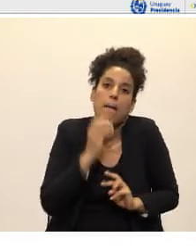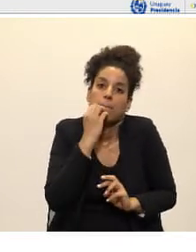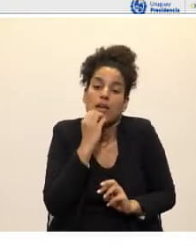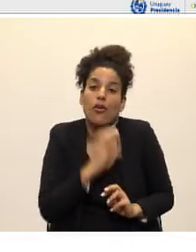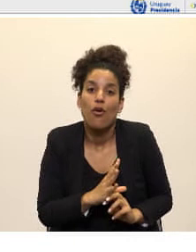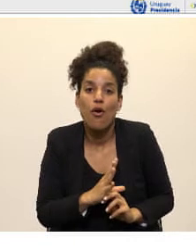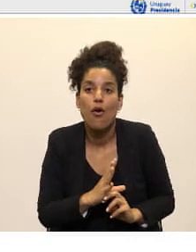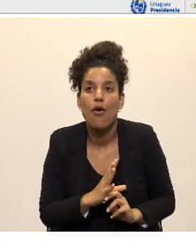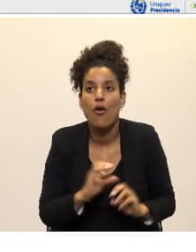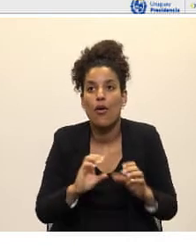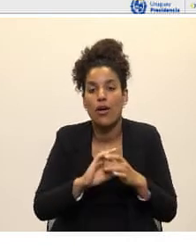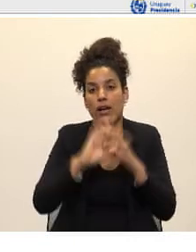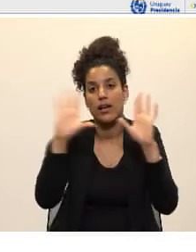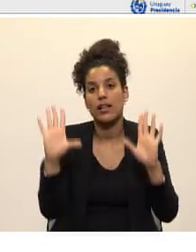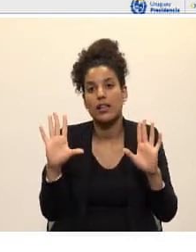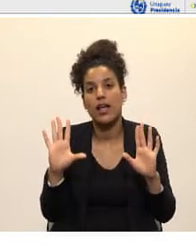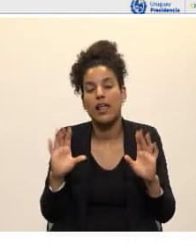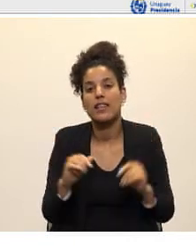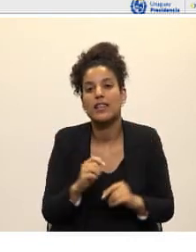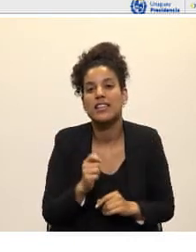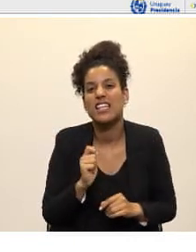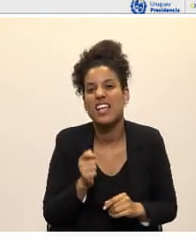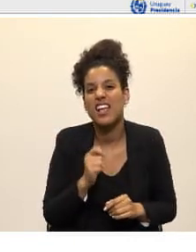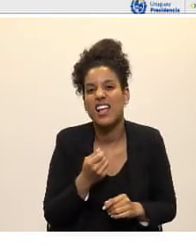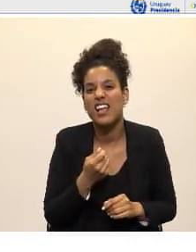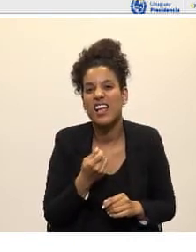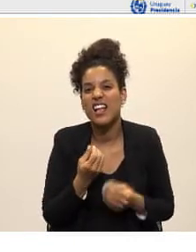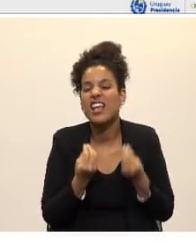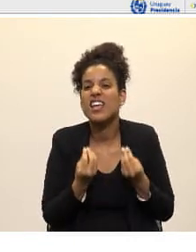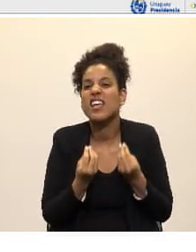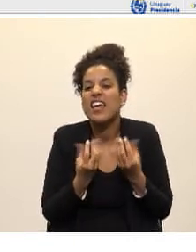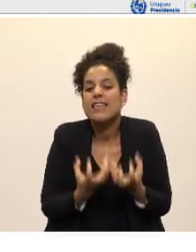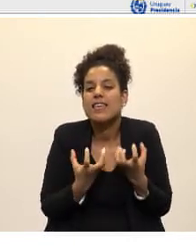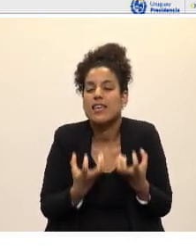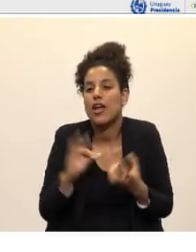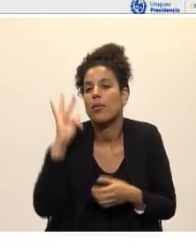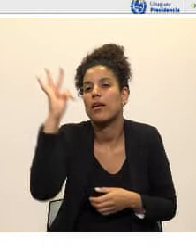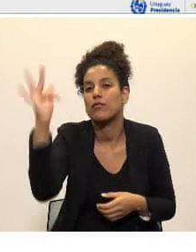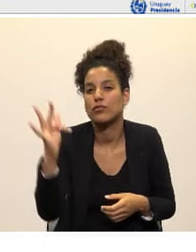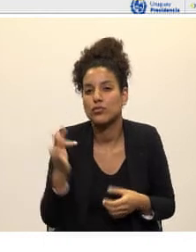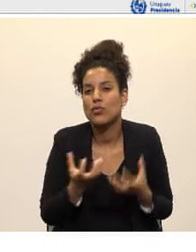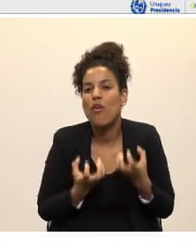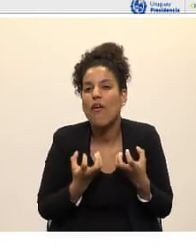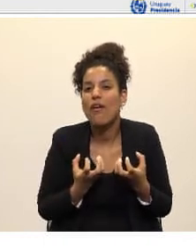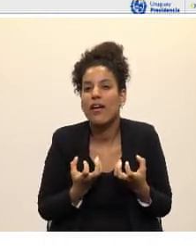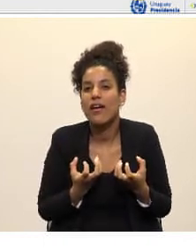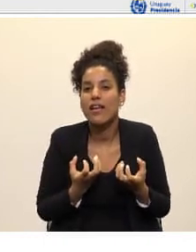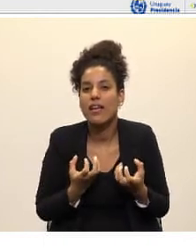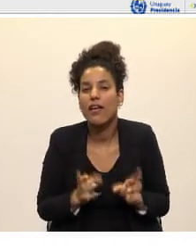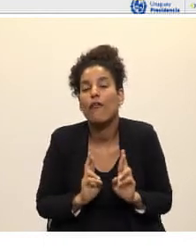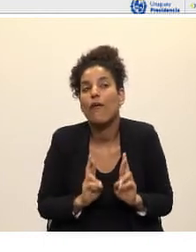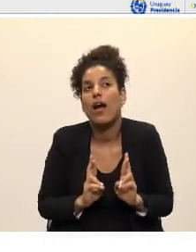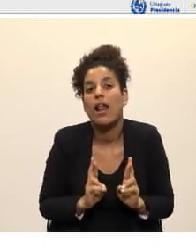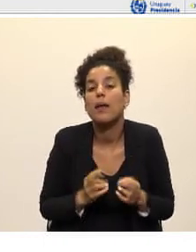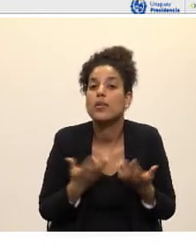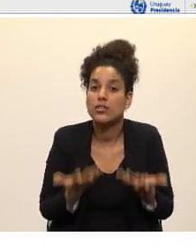tener claridad acerca de qué quiero, qué deseo, pero seamos también prudentes en